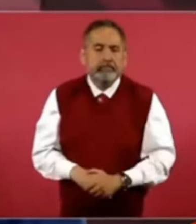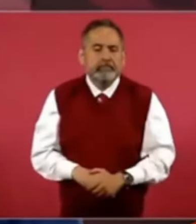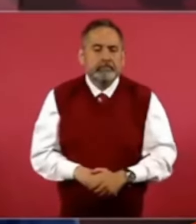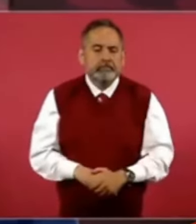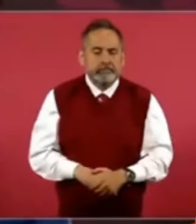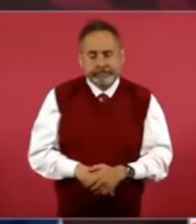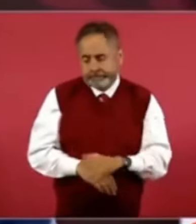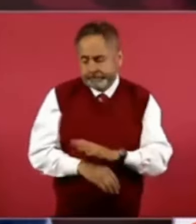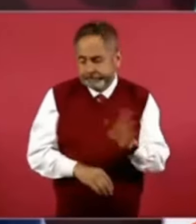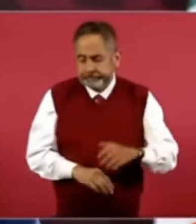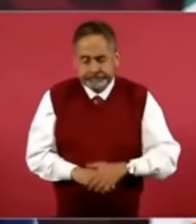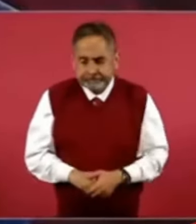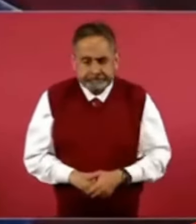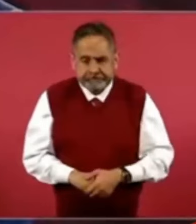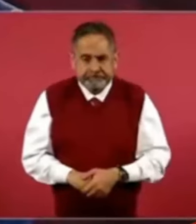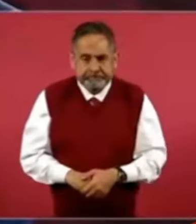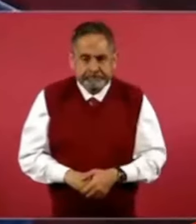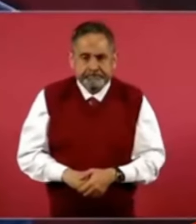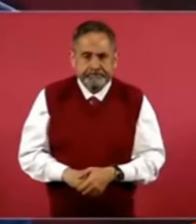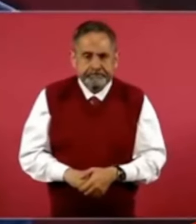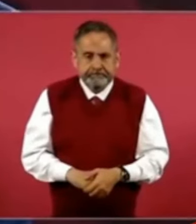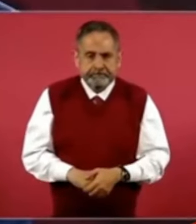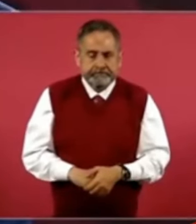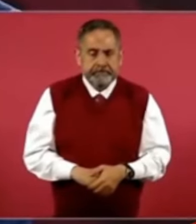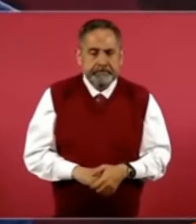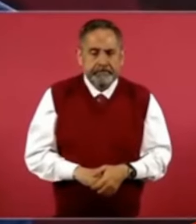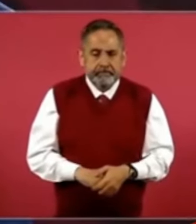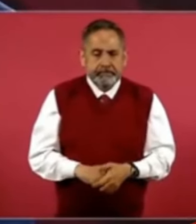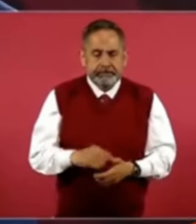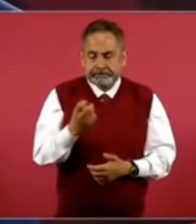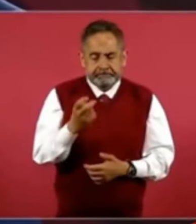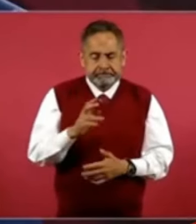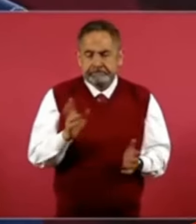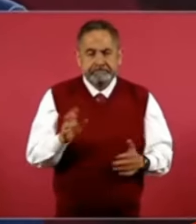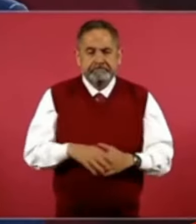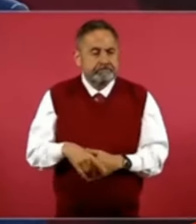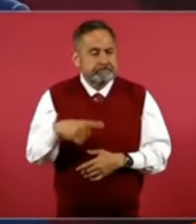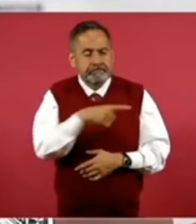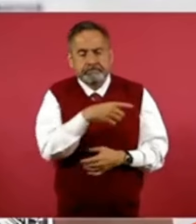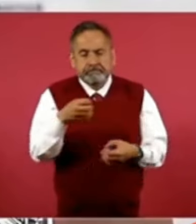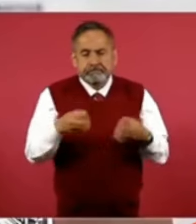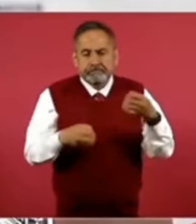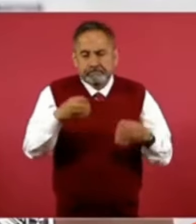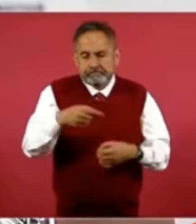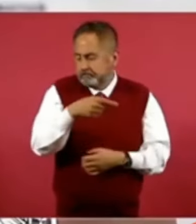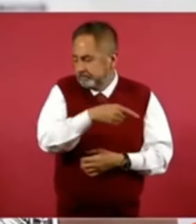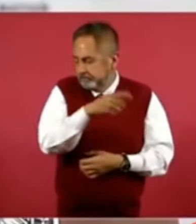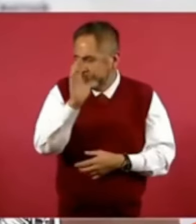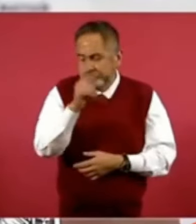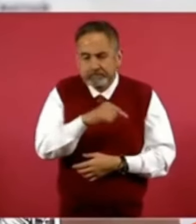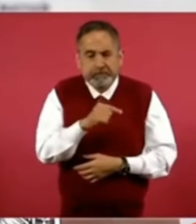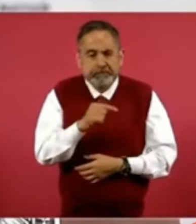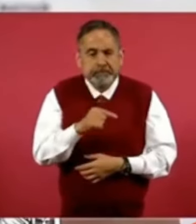Entonces, pues es un juez